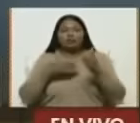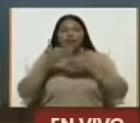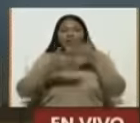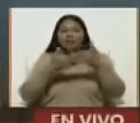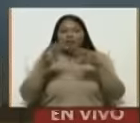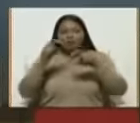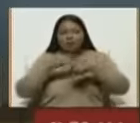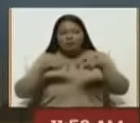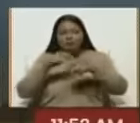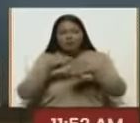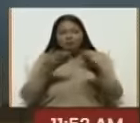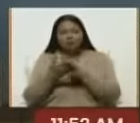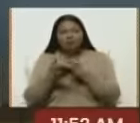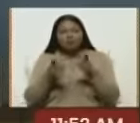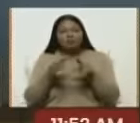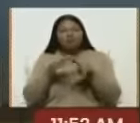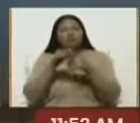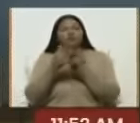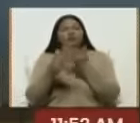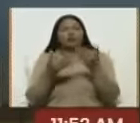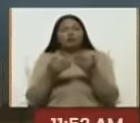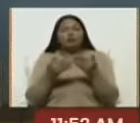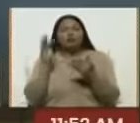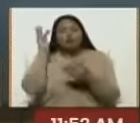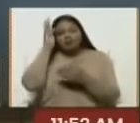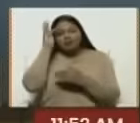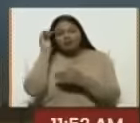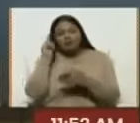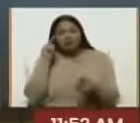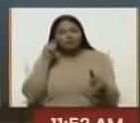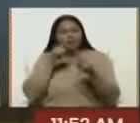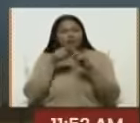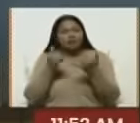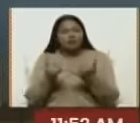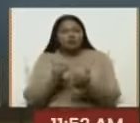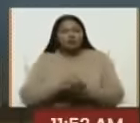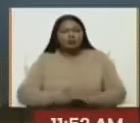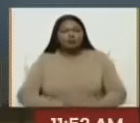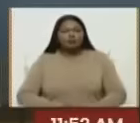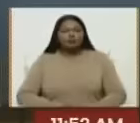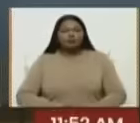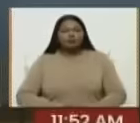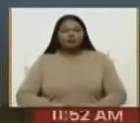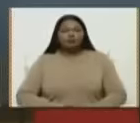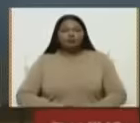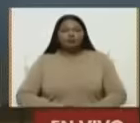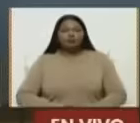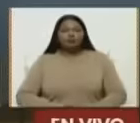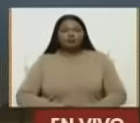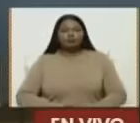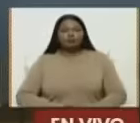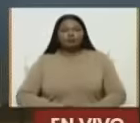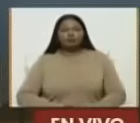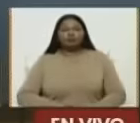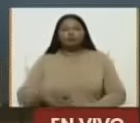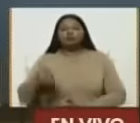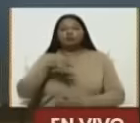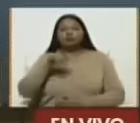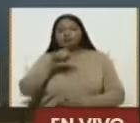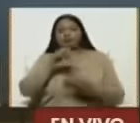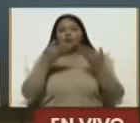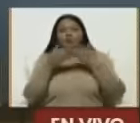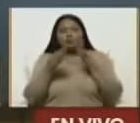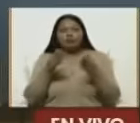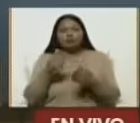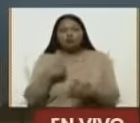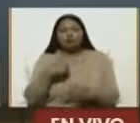las investigaciones de rigor con los fiscales designados, donde, si me permiten,